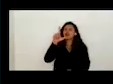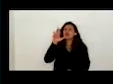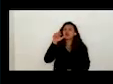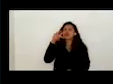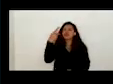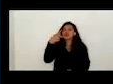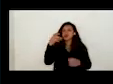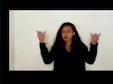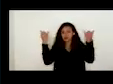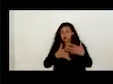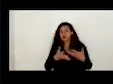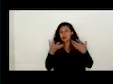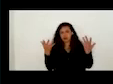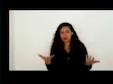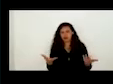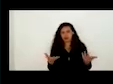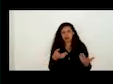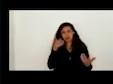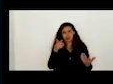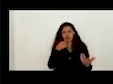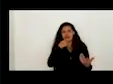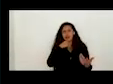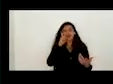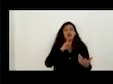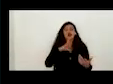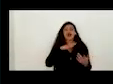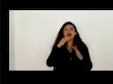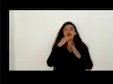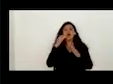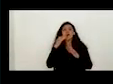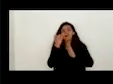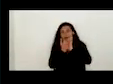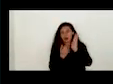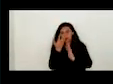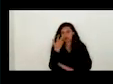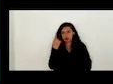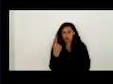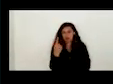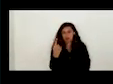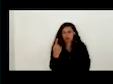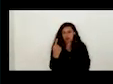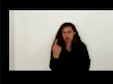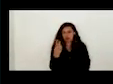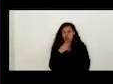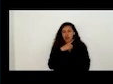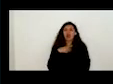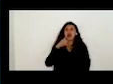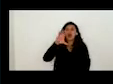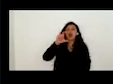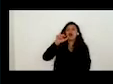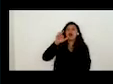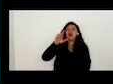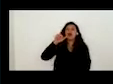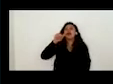que tenga esta niña, menos 51 y serían las calorías que se tendrían que